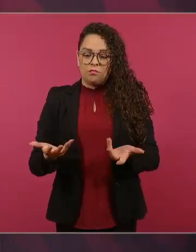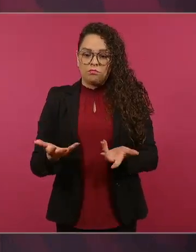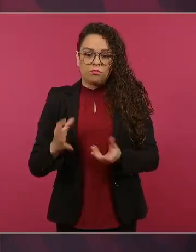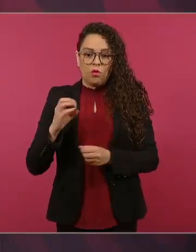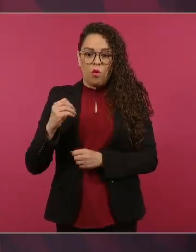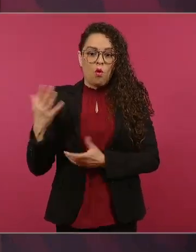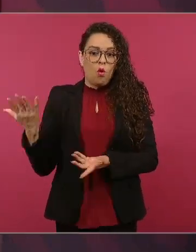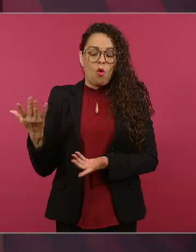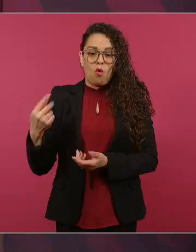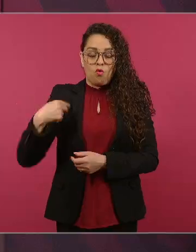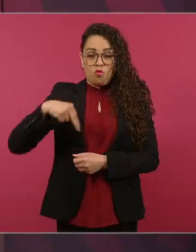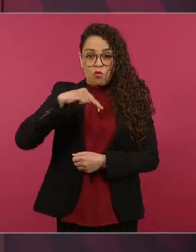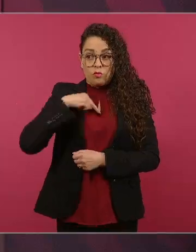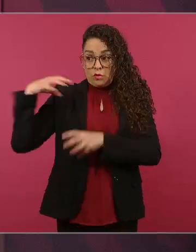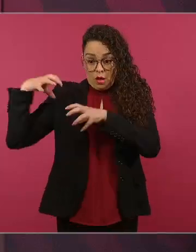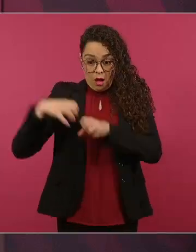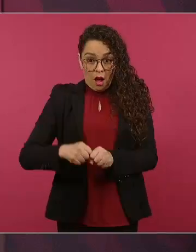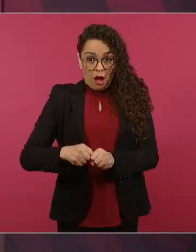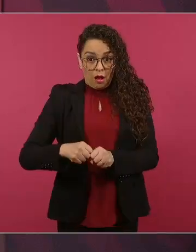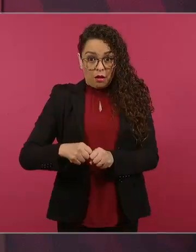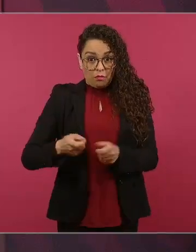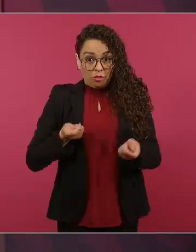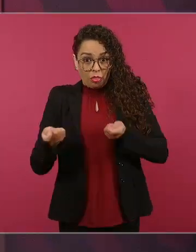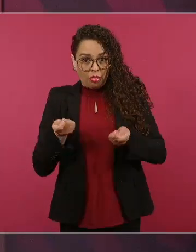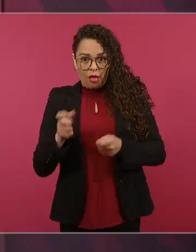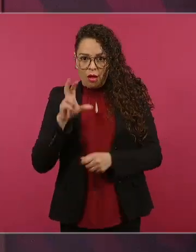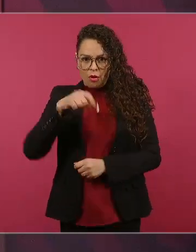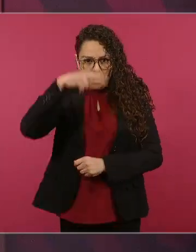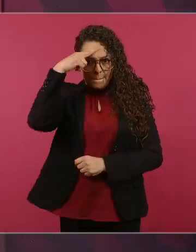México es un país libre, independiente, soberano.